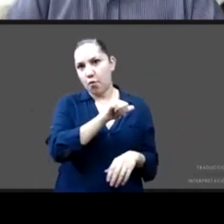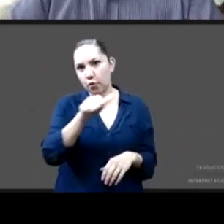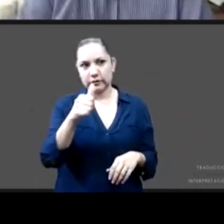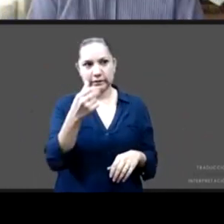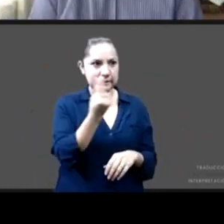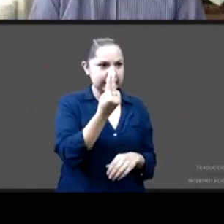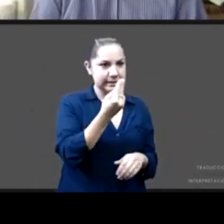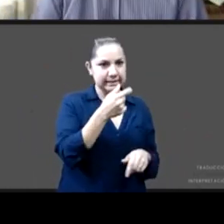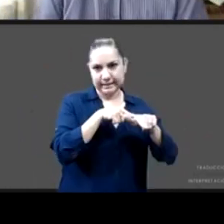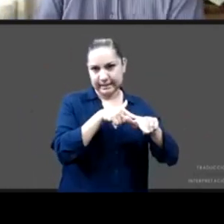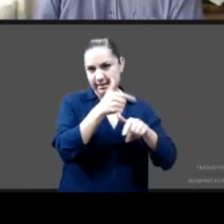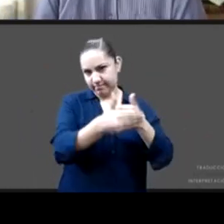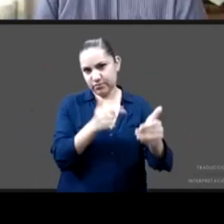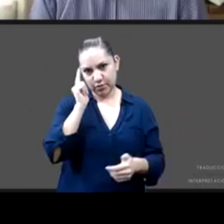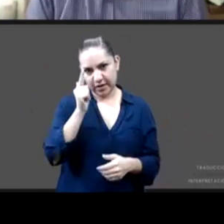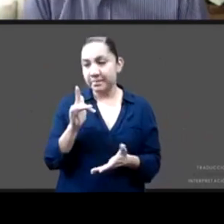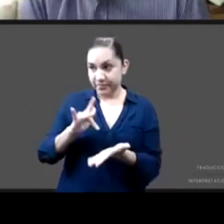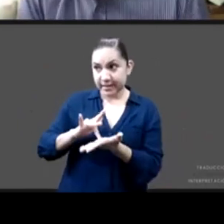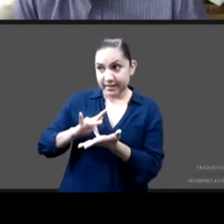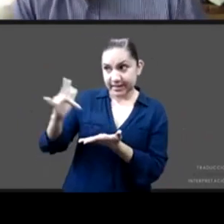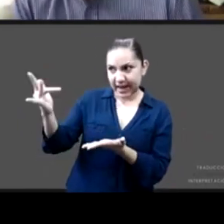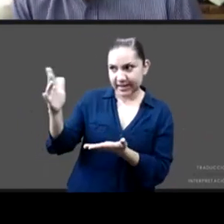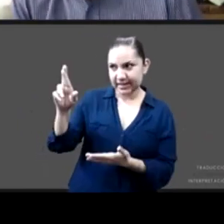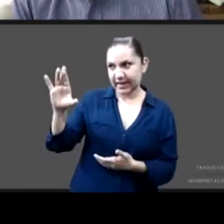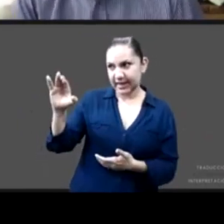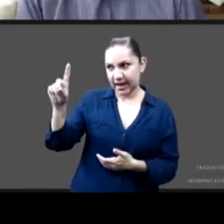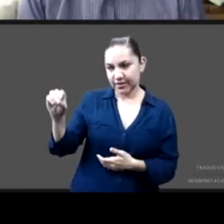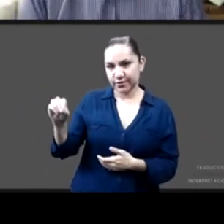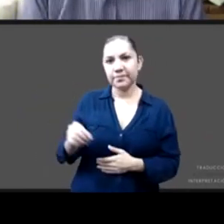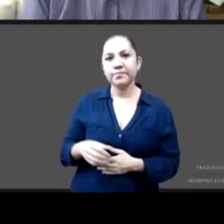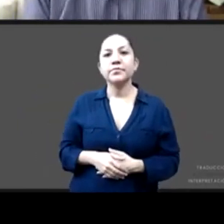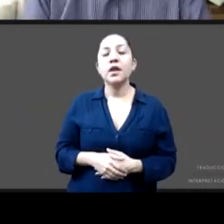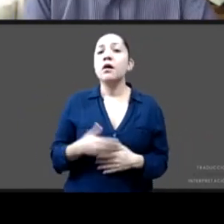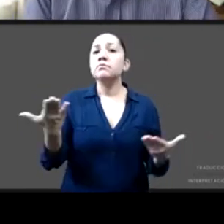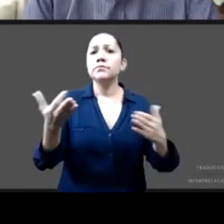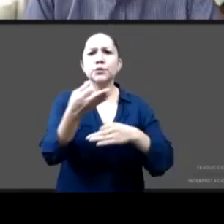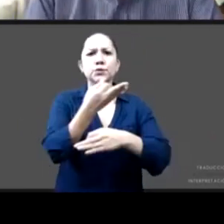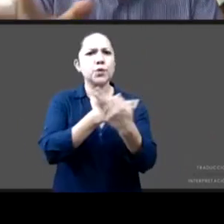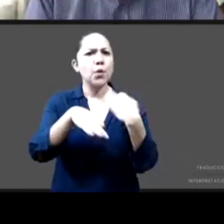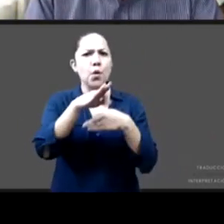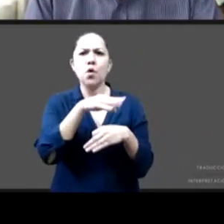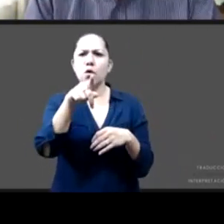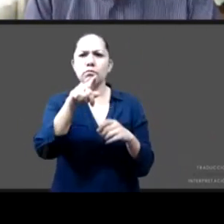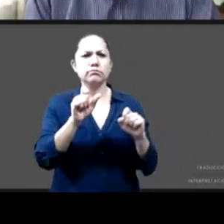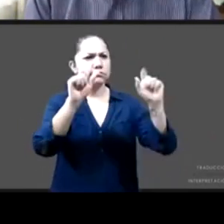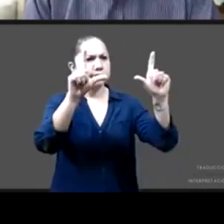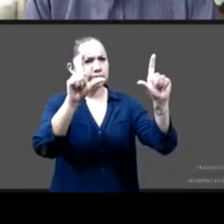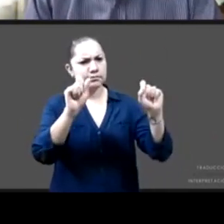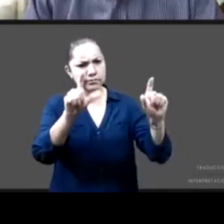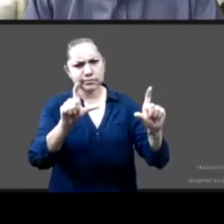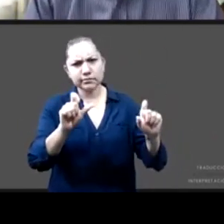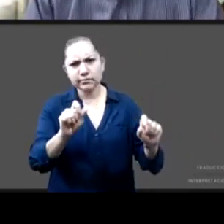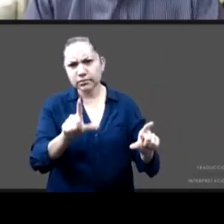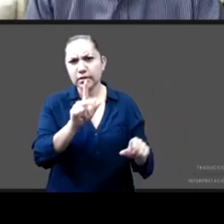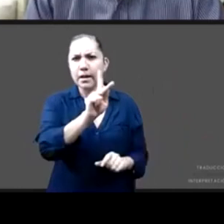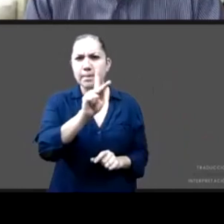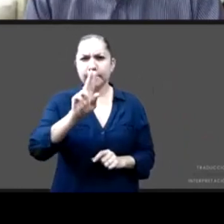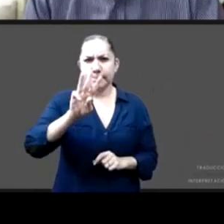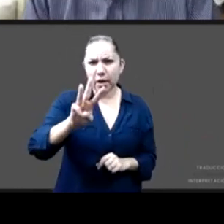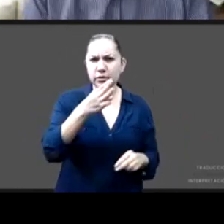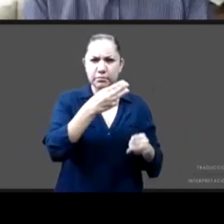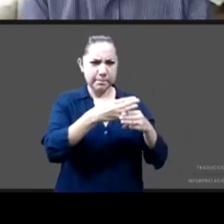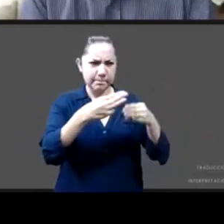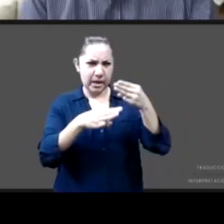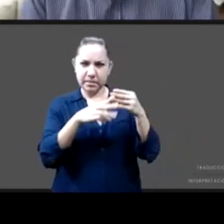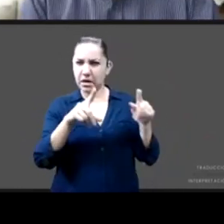Muchísimas gracias, Ricardo. Y bueno, reiterar que todos los materiales están disponibles para ustedes, están en las ligas ya colocadas en la plataforma